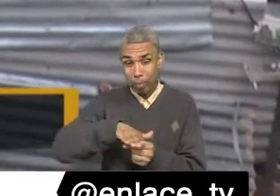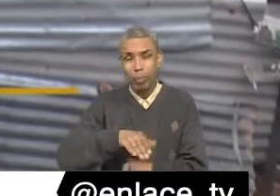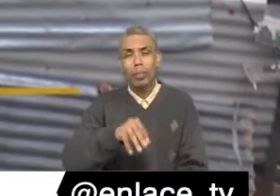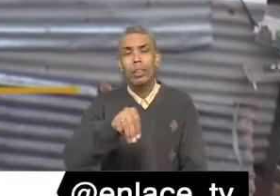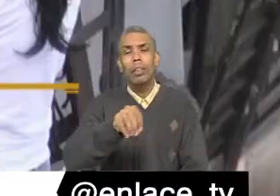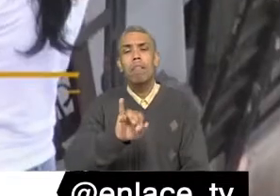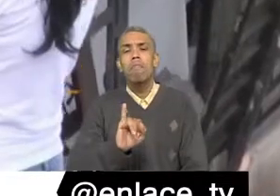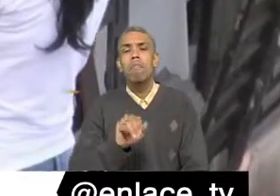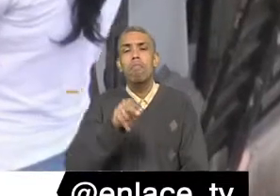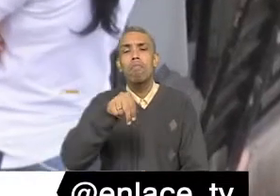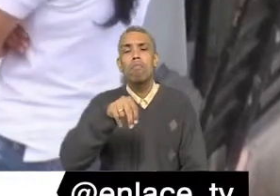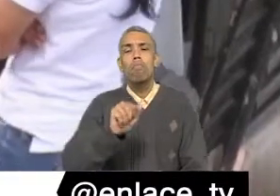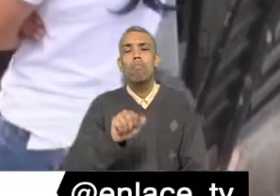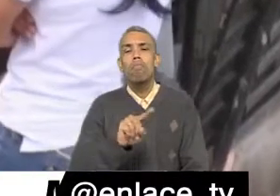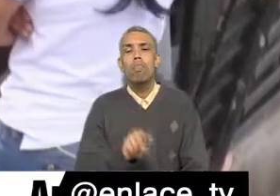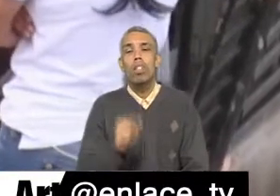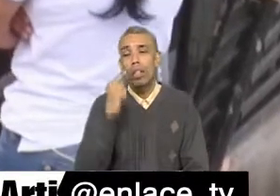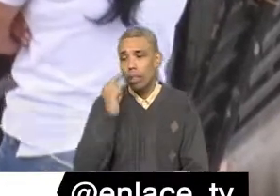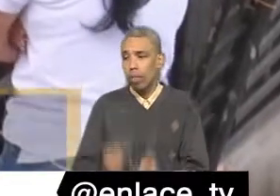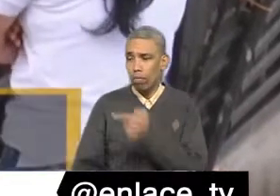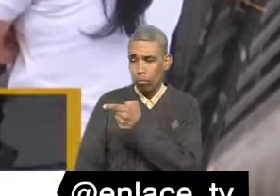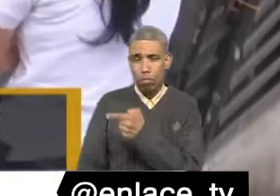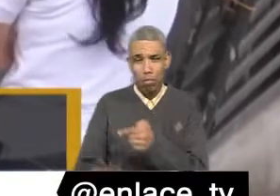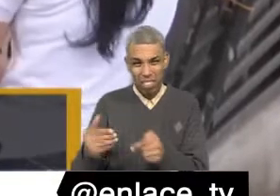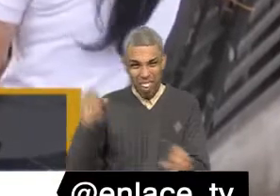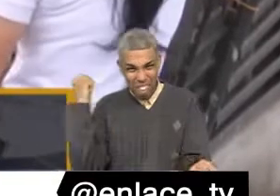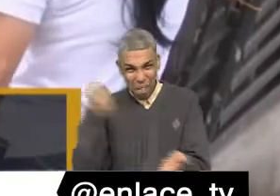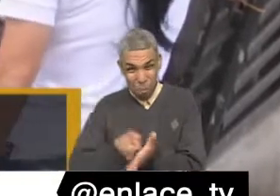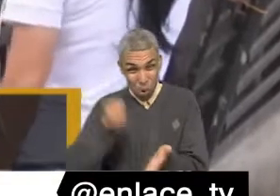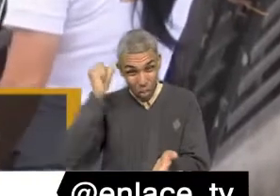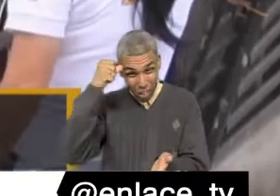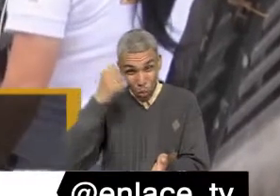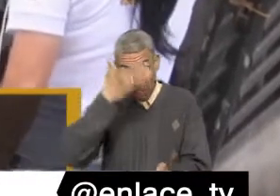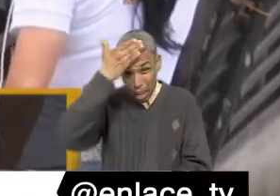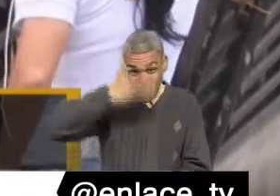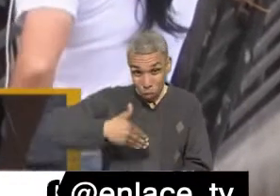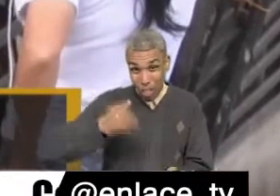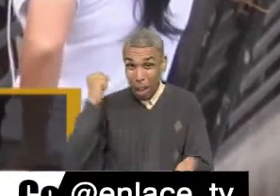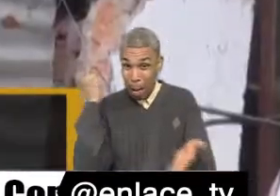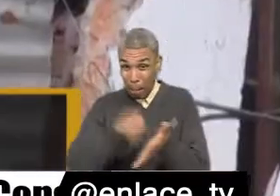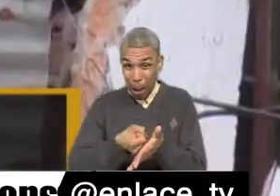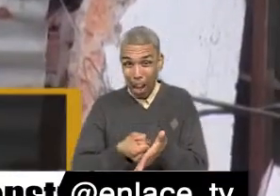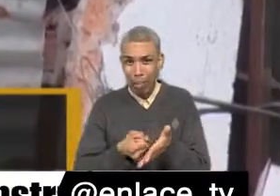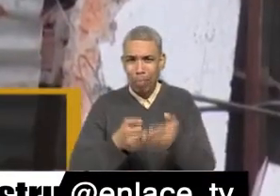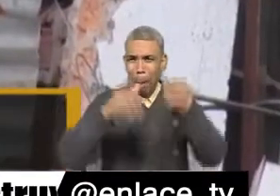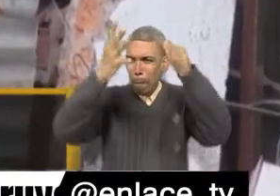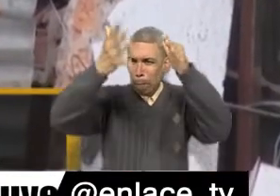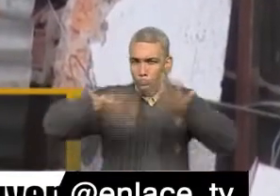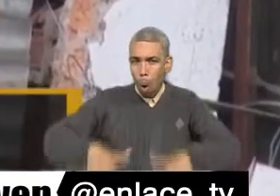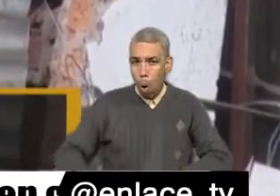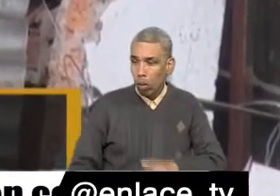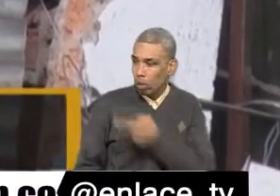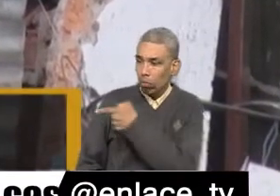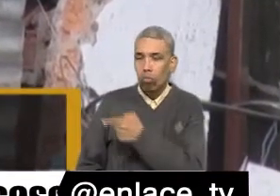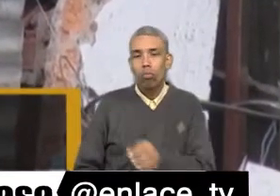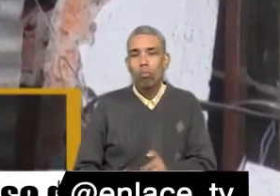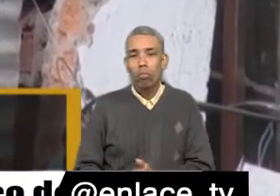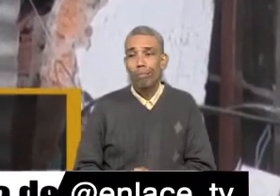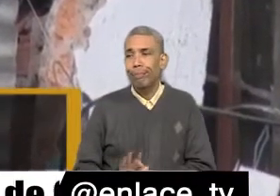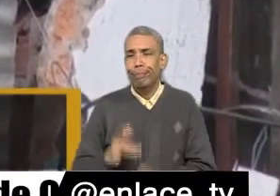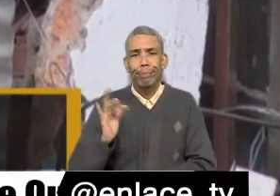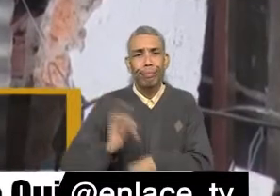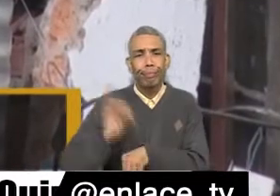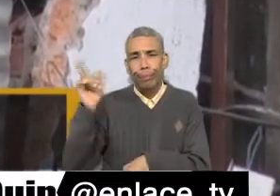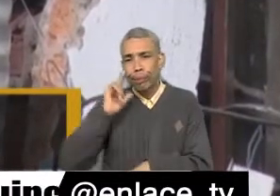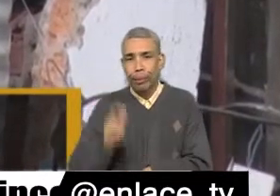reemplazó la pared del frente de su vivienda que terminó en el piso luego de que una buseta se estrellara contra el inmueble. Han pasado